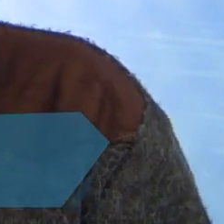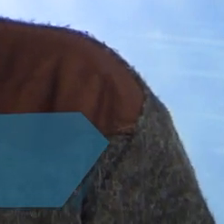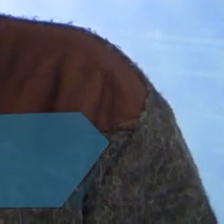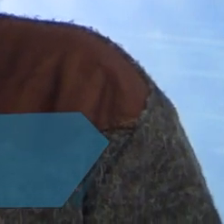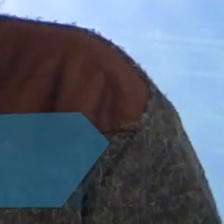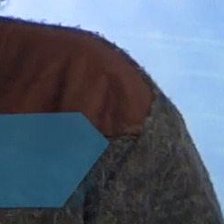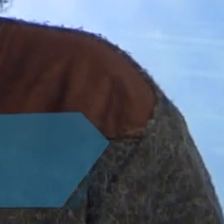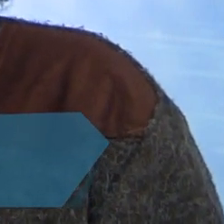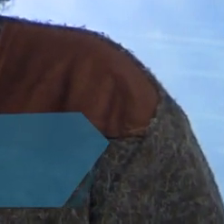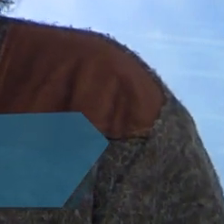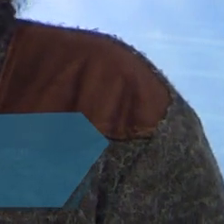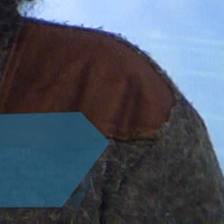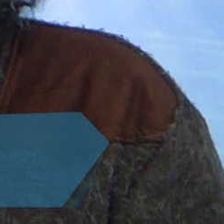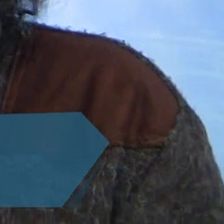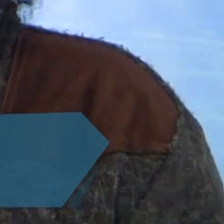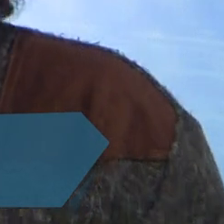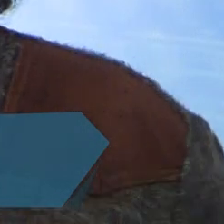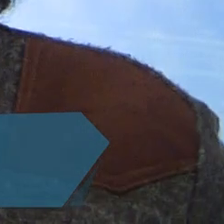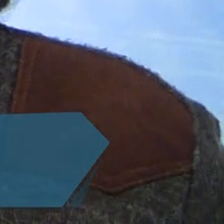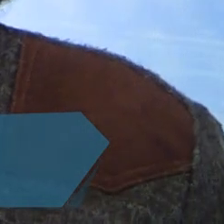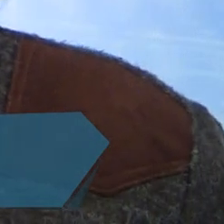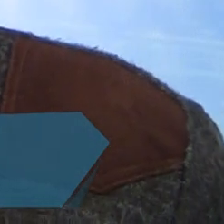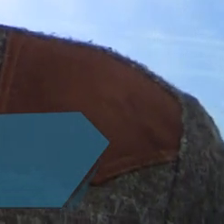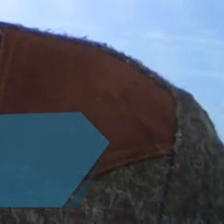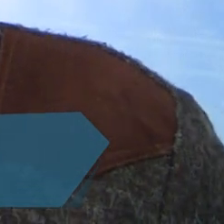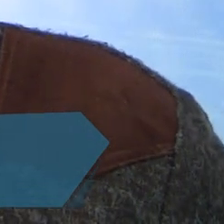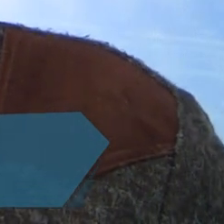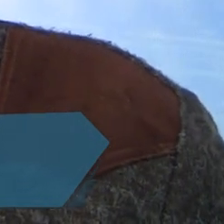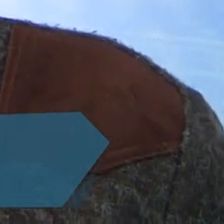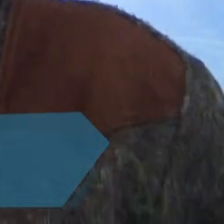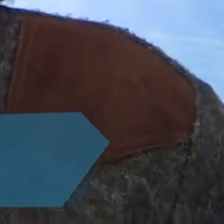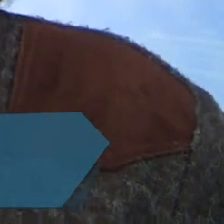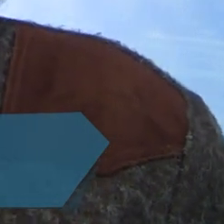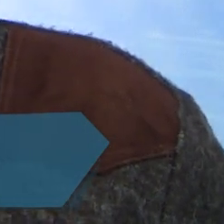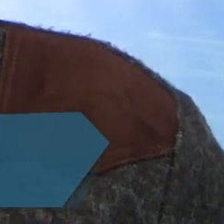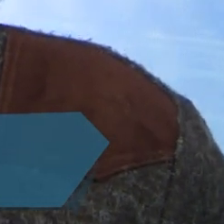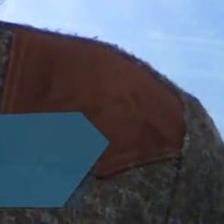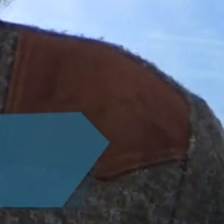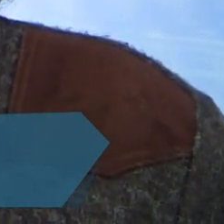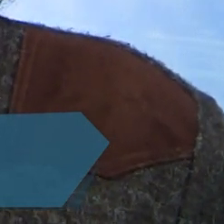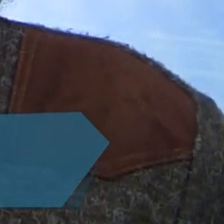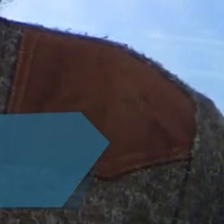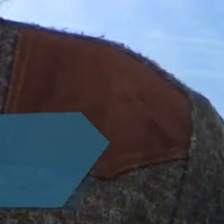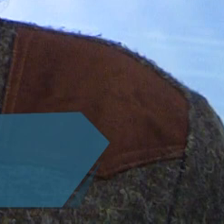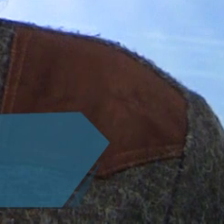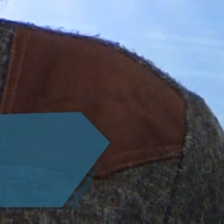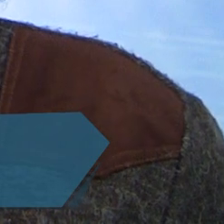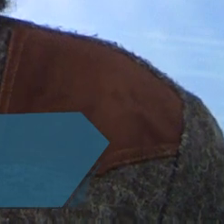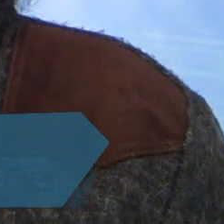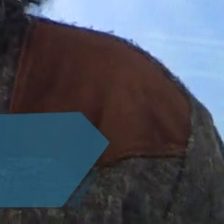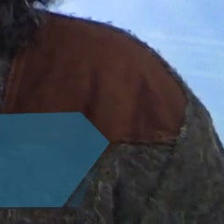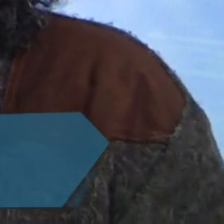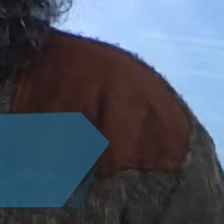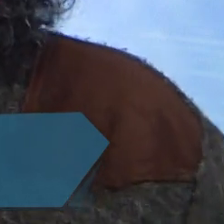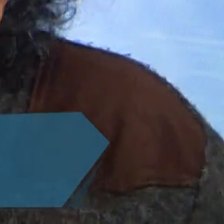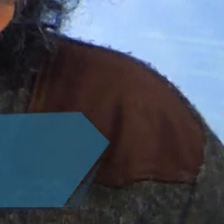60, podemos decir de que hay un giro, un cambio en esos debates, porque cambia básicamente lo